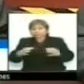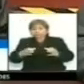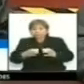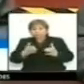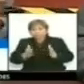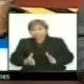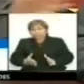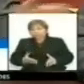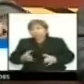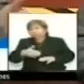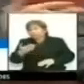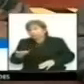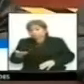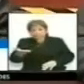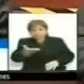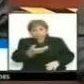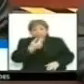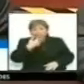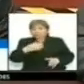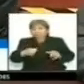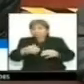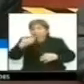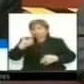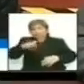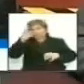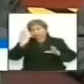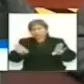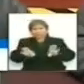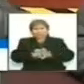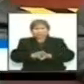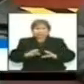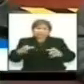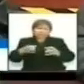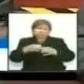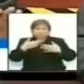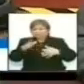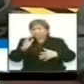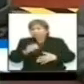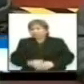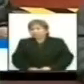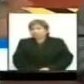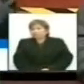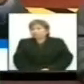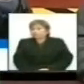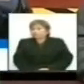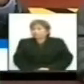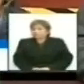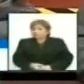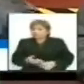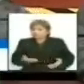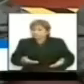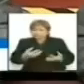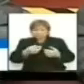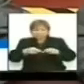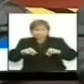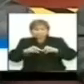congresista. Y hay congresistas que ahora le van a decir a usted que este congreso hay que cerrarlo, que no sé qué y no sé cuánto. Ya lo hemos dicho bien claro.